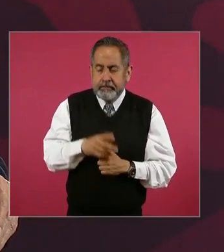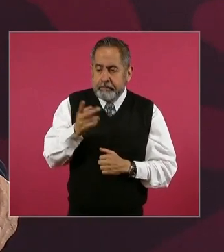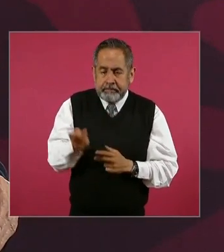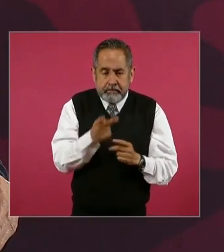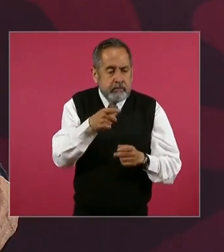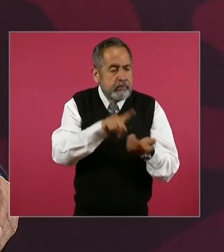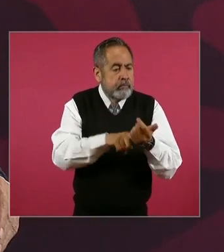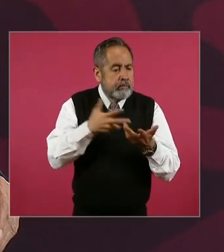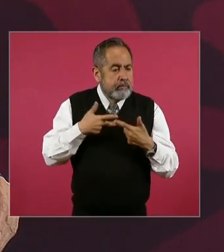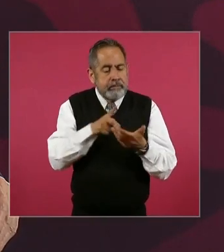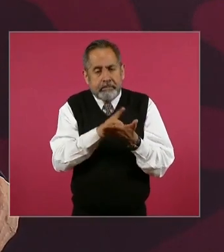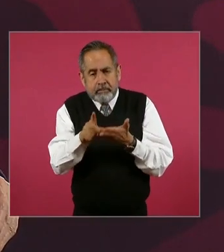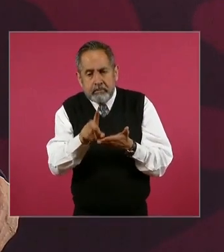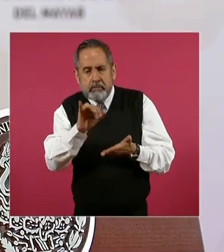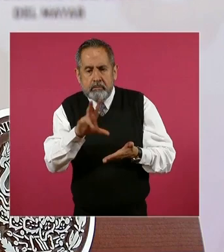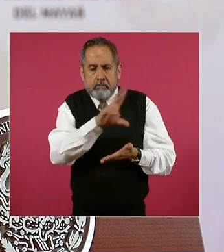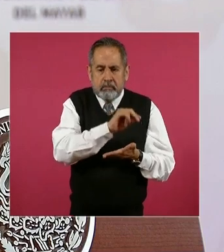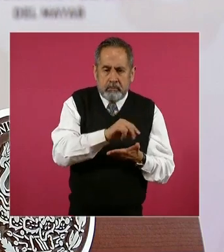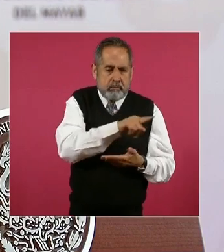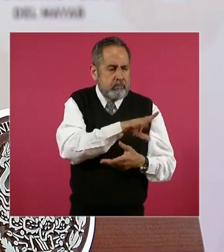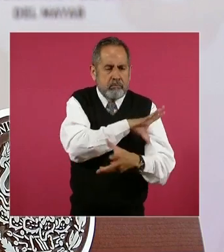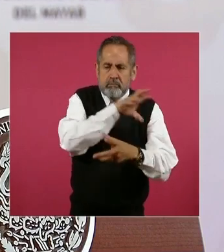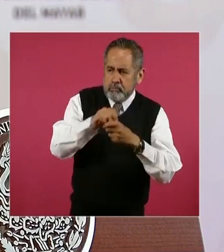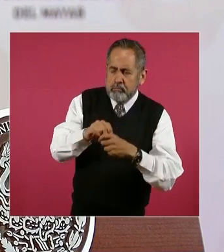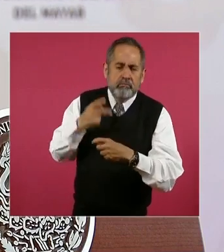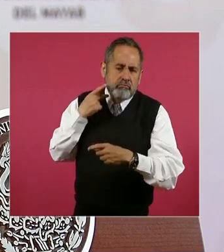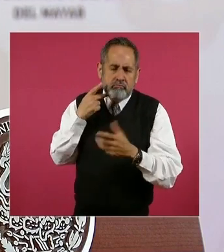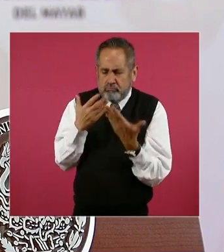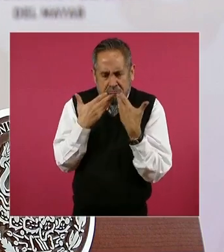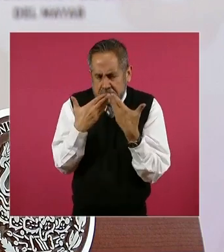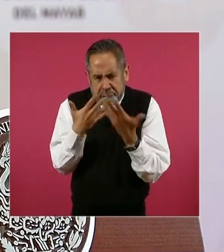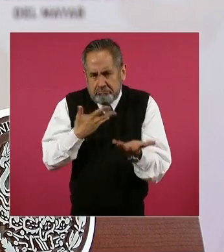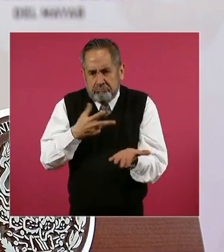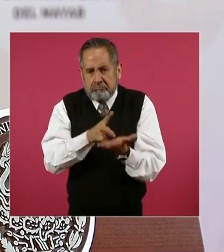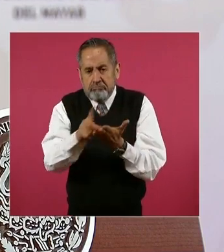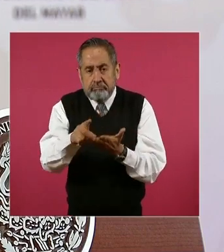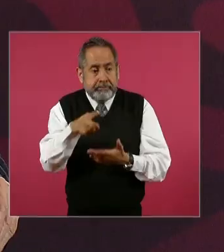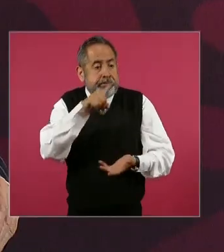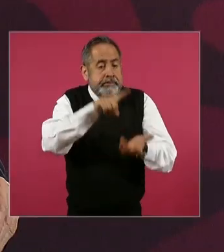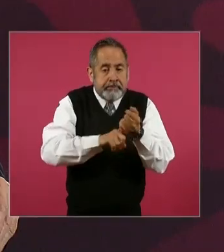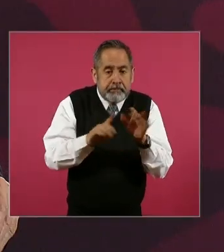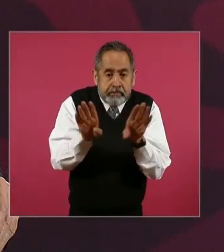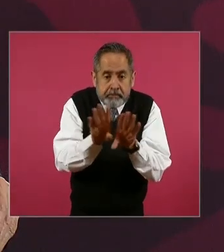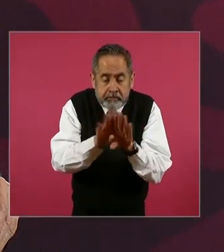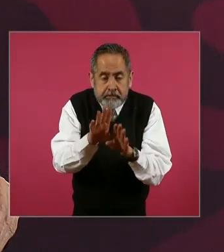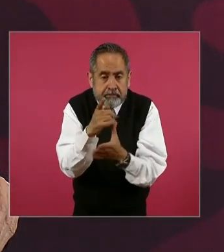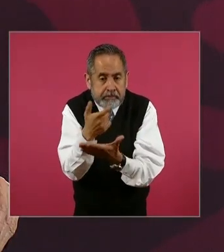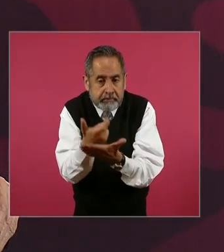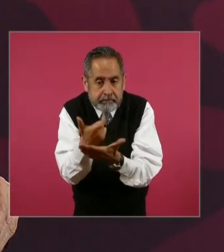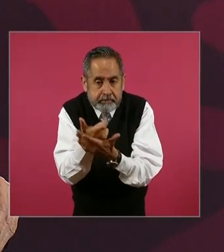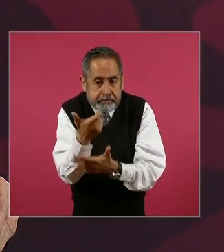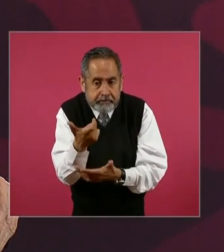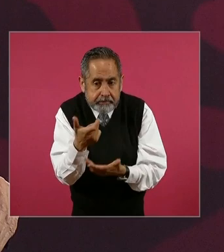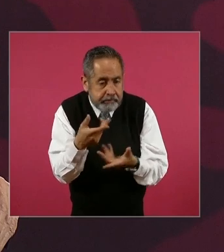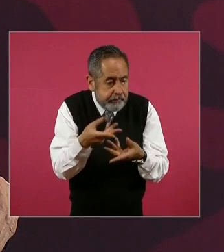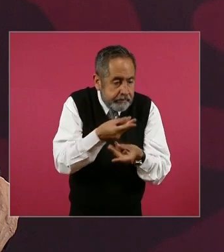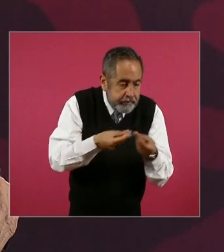derecho a participar en la vida política sino en los mecanismos de financiamiento